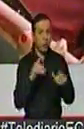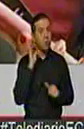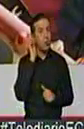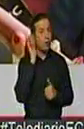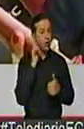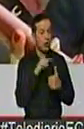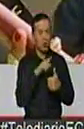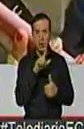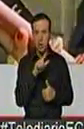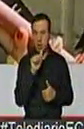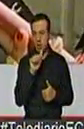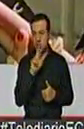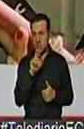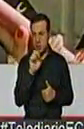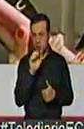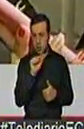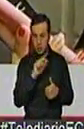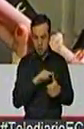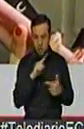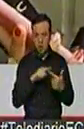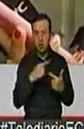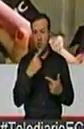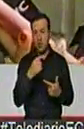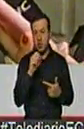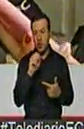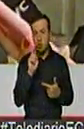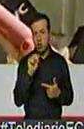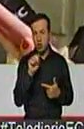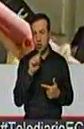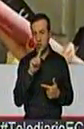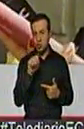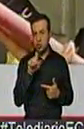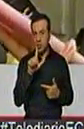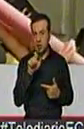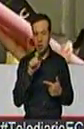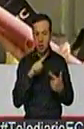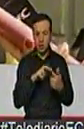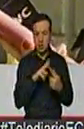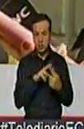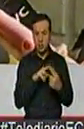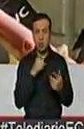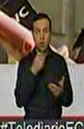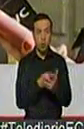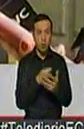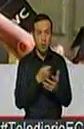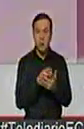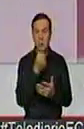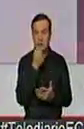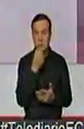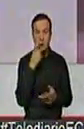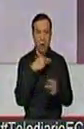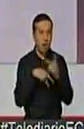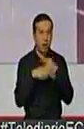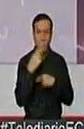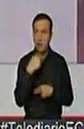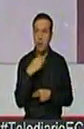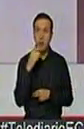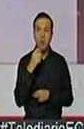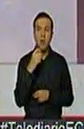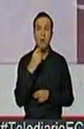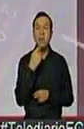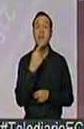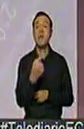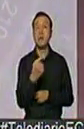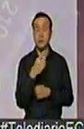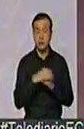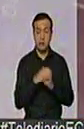Larrea y también contra Ramiro González por adquisición de fármacos con empresas ficticias. Ordóñez explicó que en